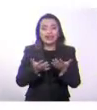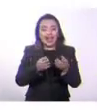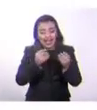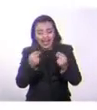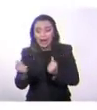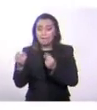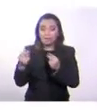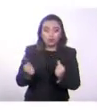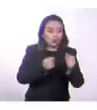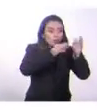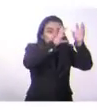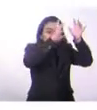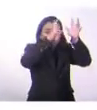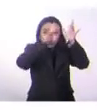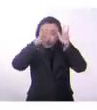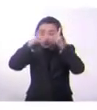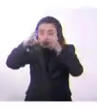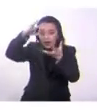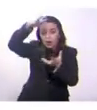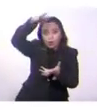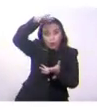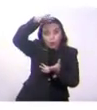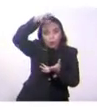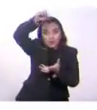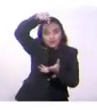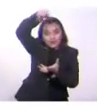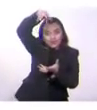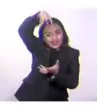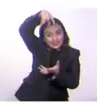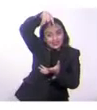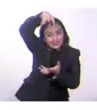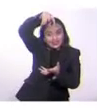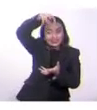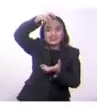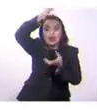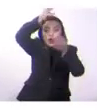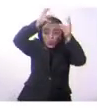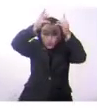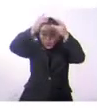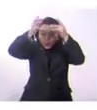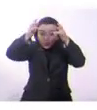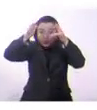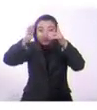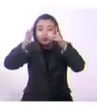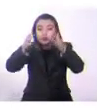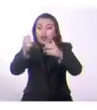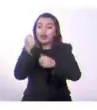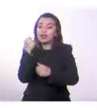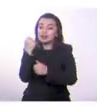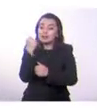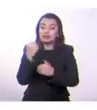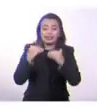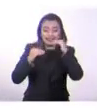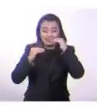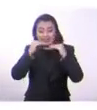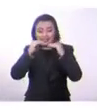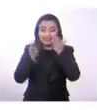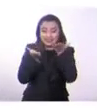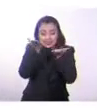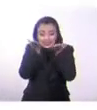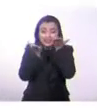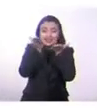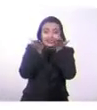equilibrio de la masa de la capa de hielo al completo. En este caso, la idea principal es